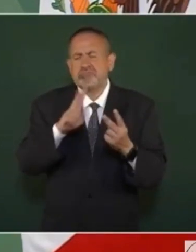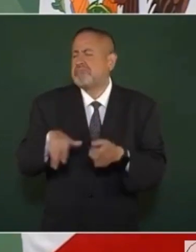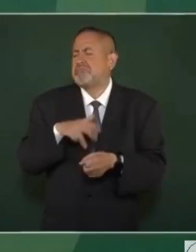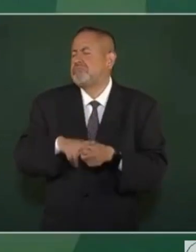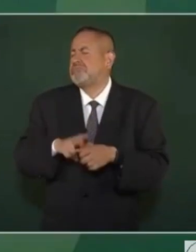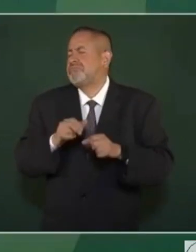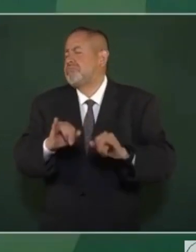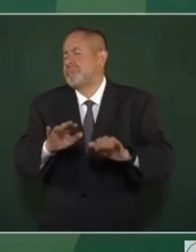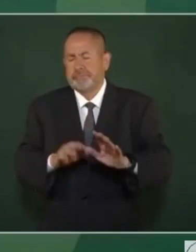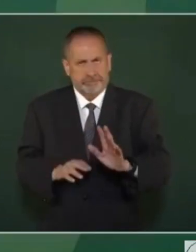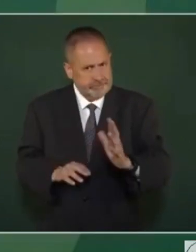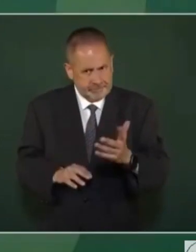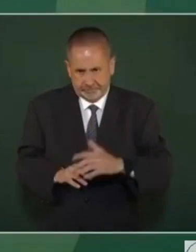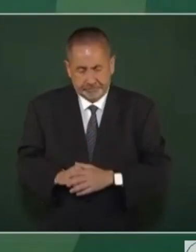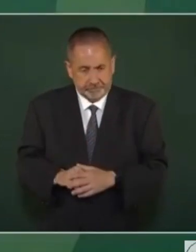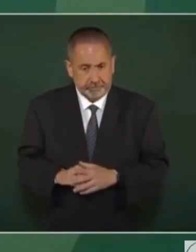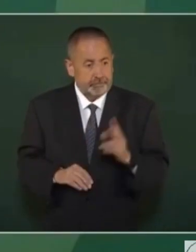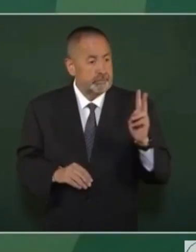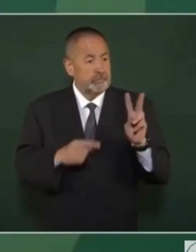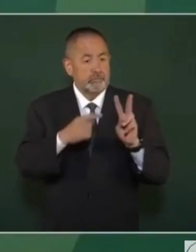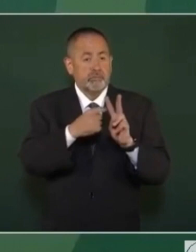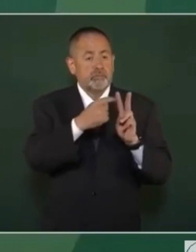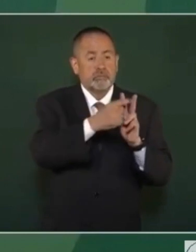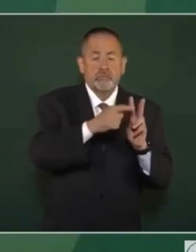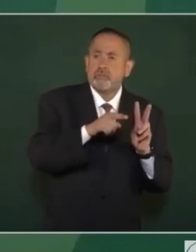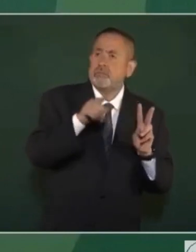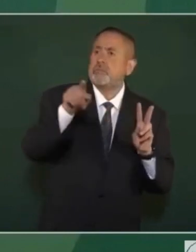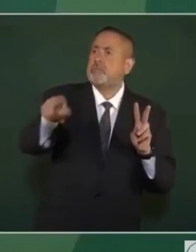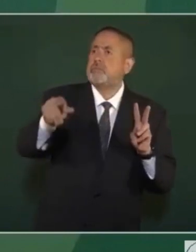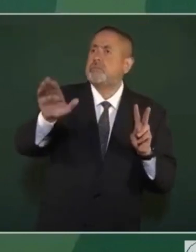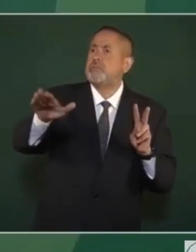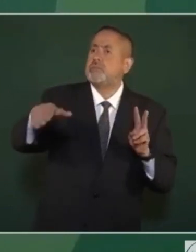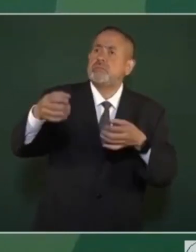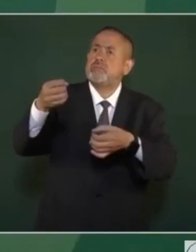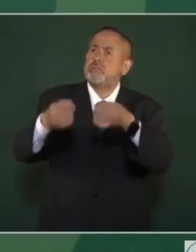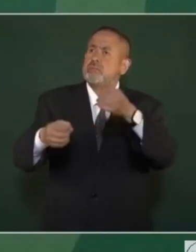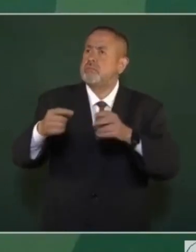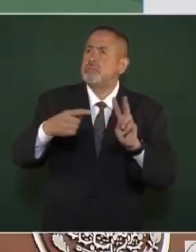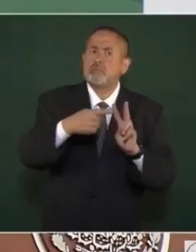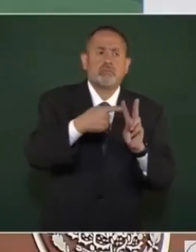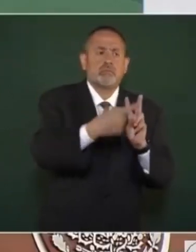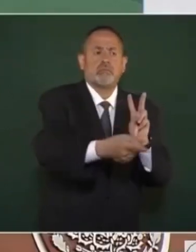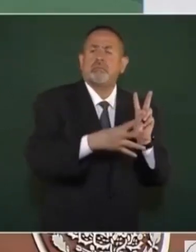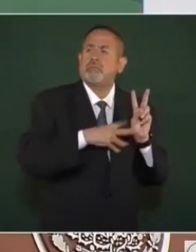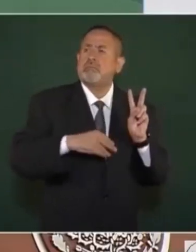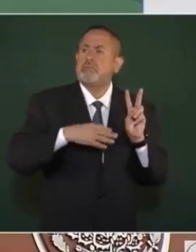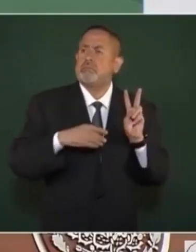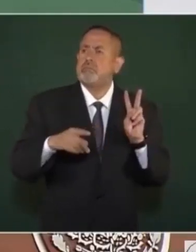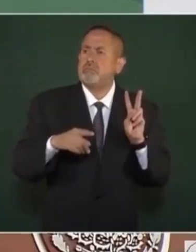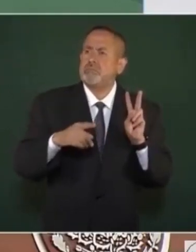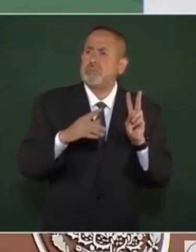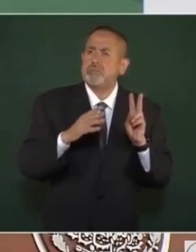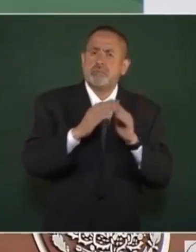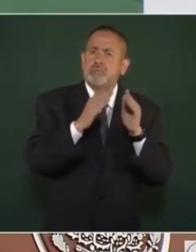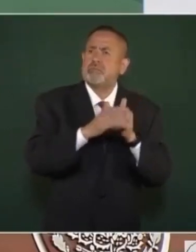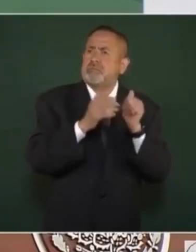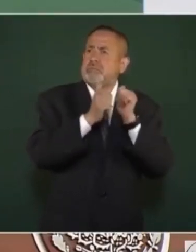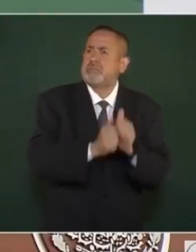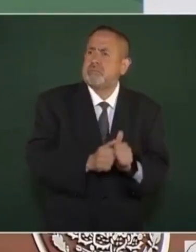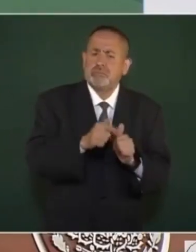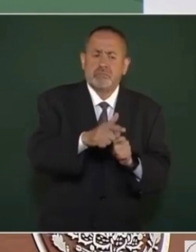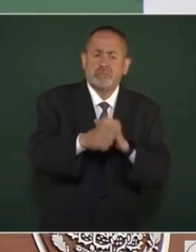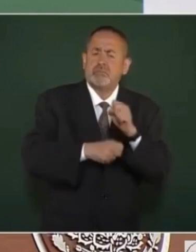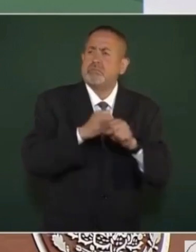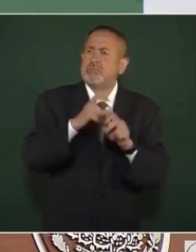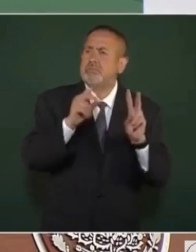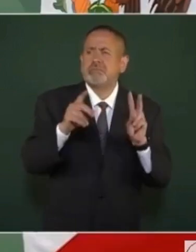normalidad, fueron a un juez a denunciar a un hijo que no se quería salir de la casa y ya tenía 30